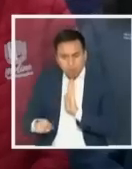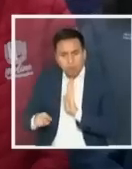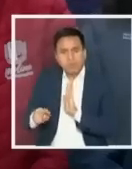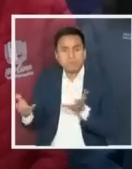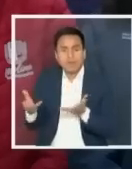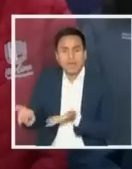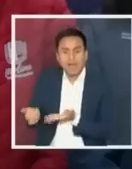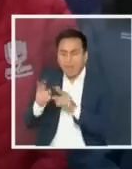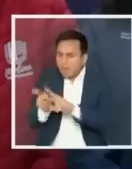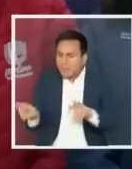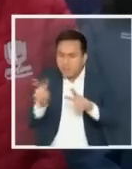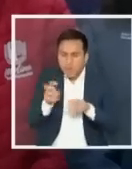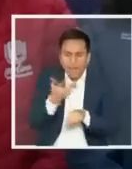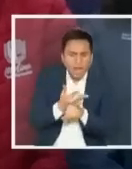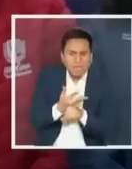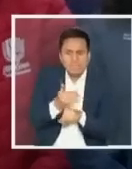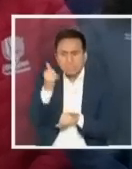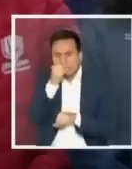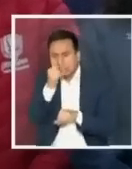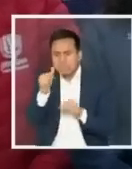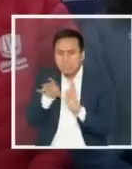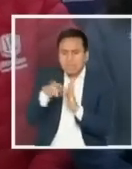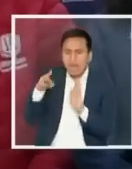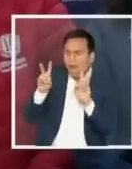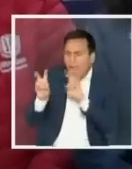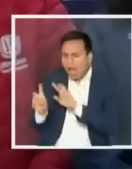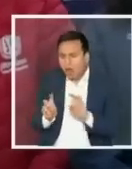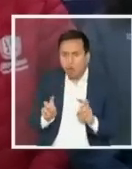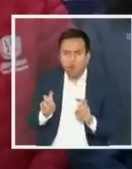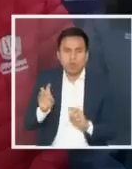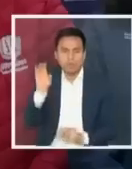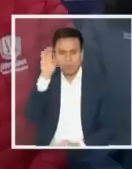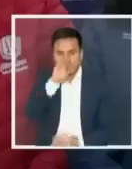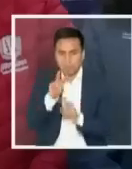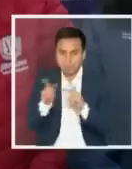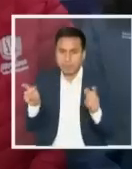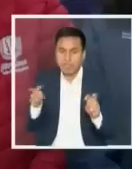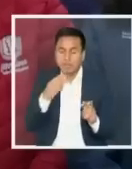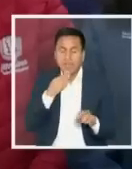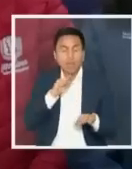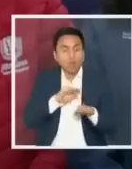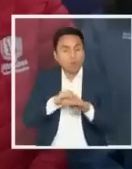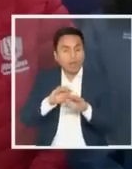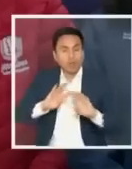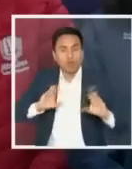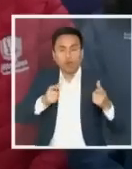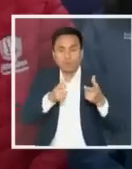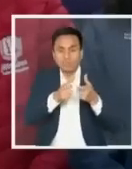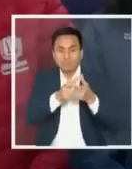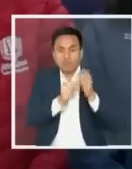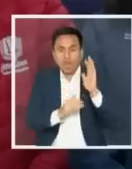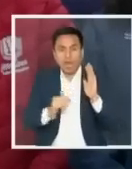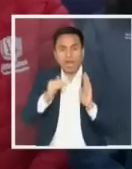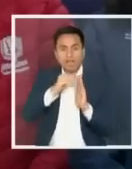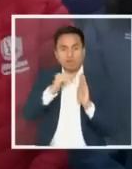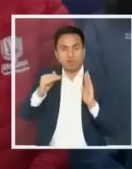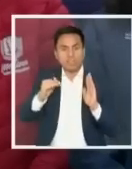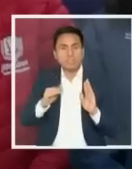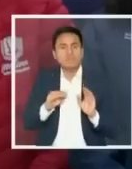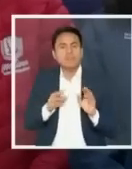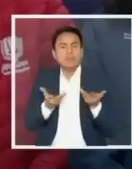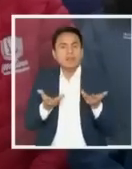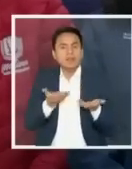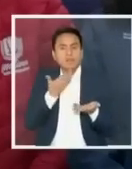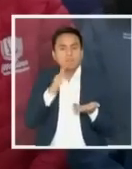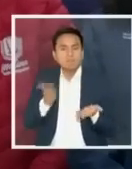No, esto se puso cuesta. ¿Te fijas? Si el presidente sabía esto, lo que dicen Pamela Giles y otros, va a empezar a escalar. Ahora, por lo mismo, PRI,